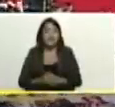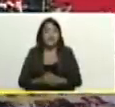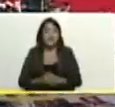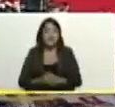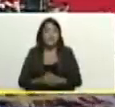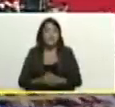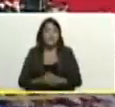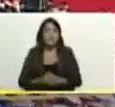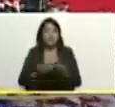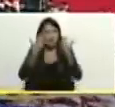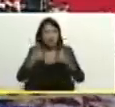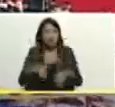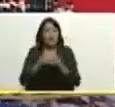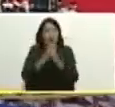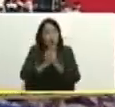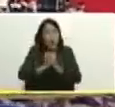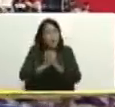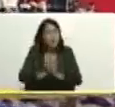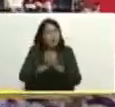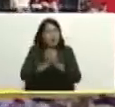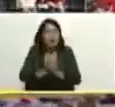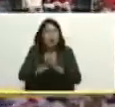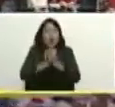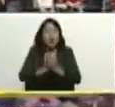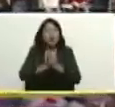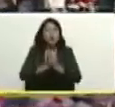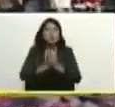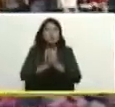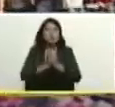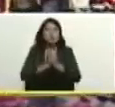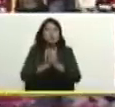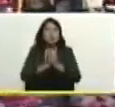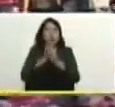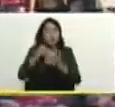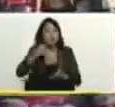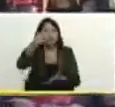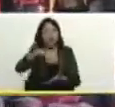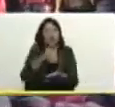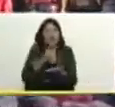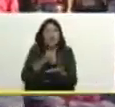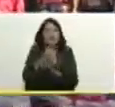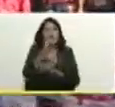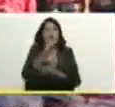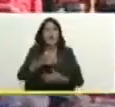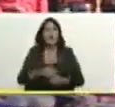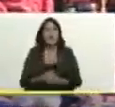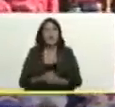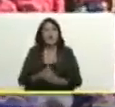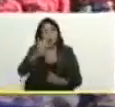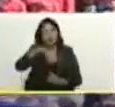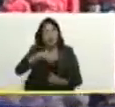de oración, de acción y de fe que soy. Lo soy.